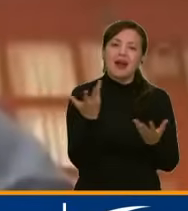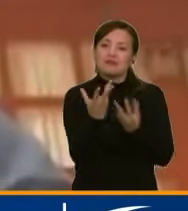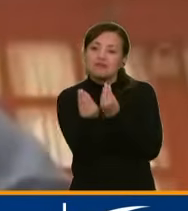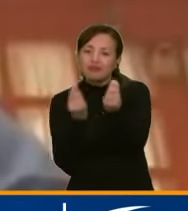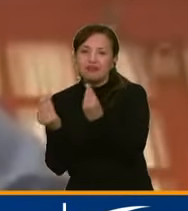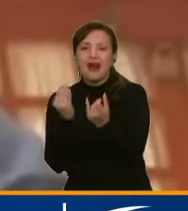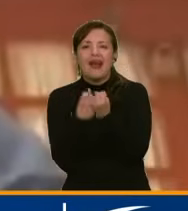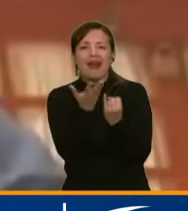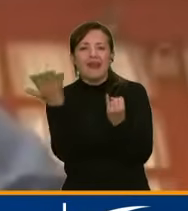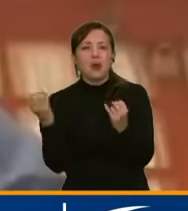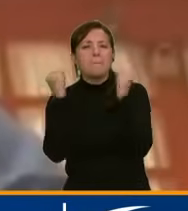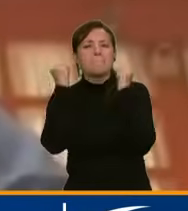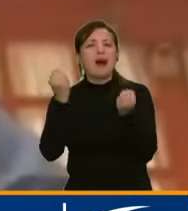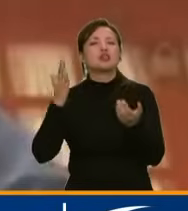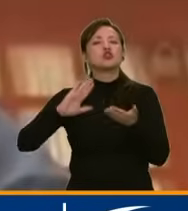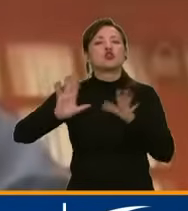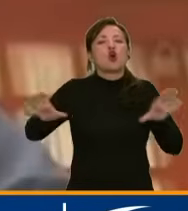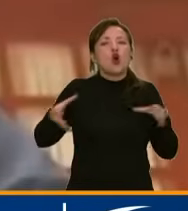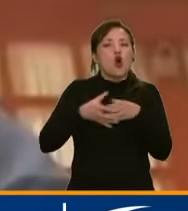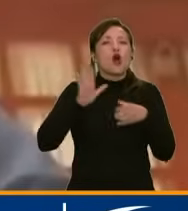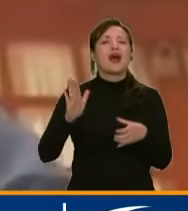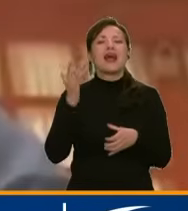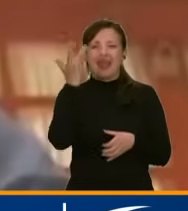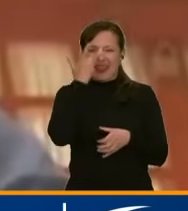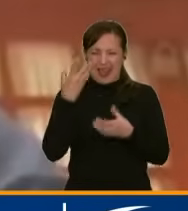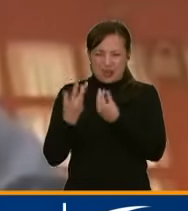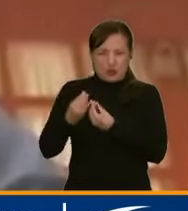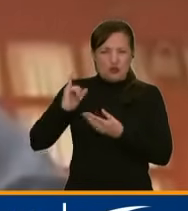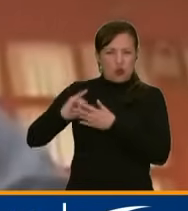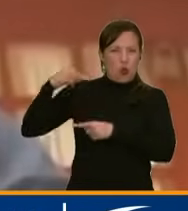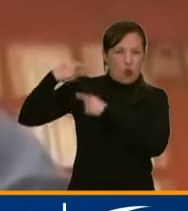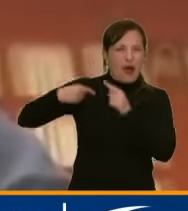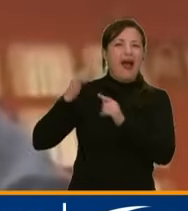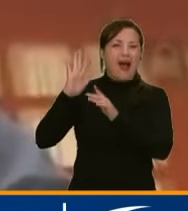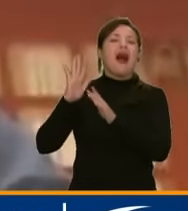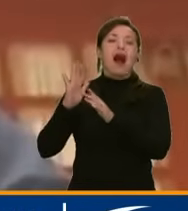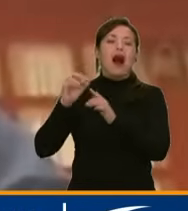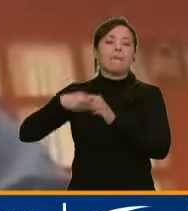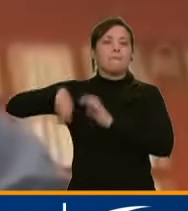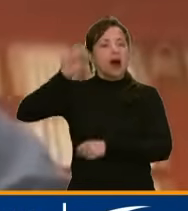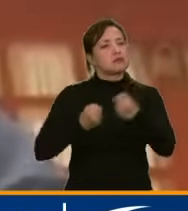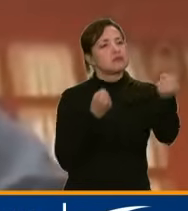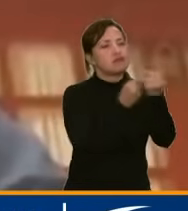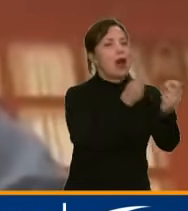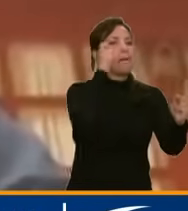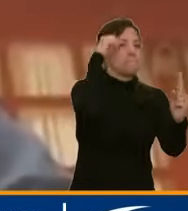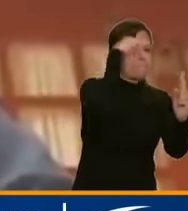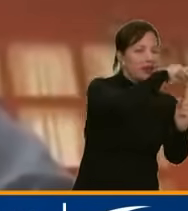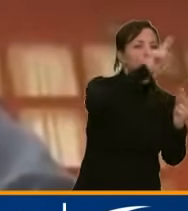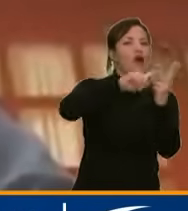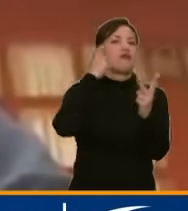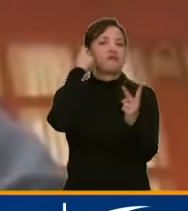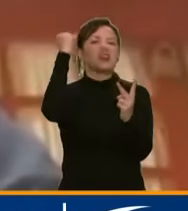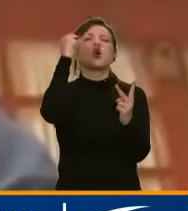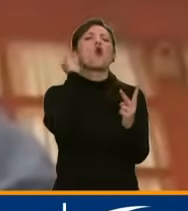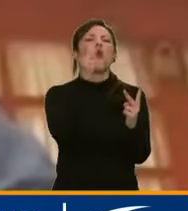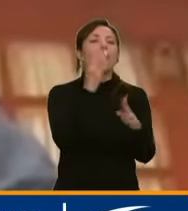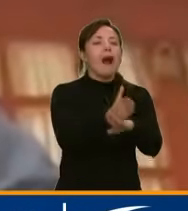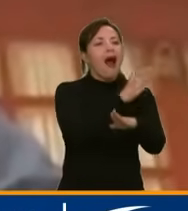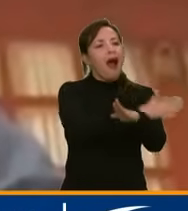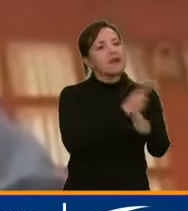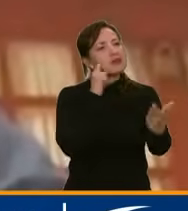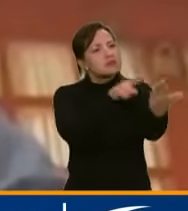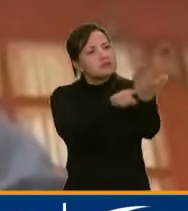étnicos, en el particular las comunidades negras, masivamente respaldáramos el gobierno de Gustavo Petro y de Francia Márquez, fue sobre la base de que